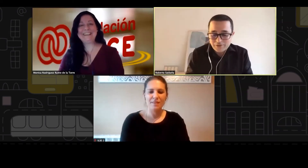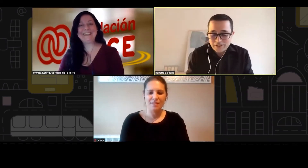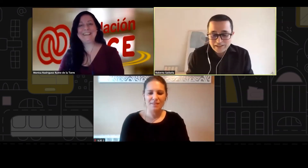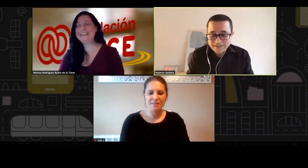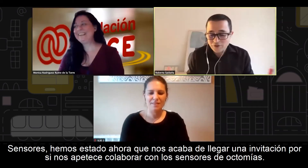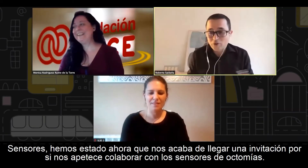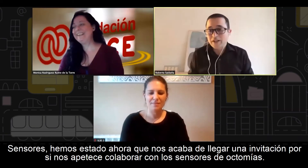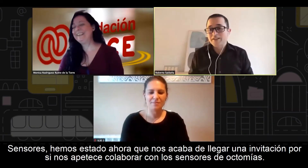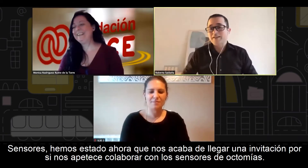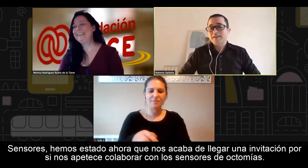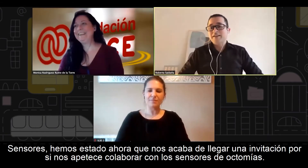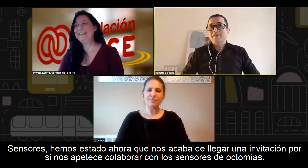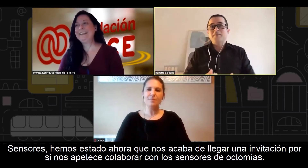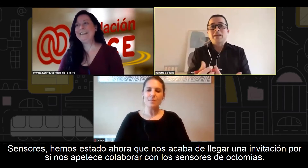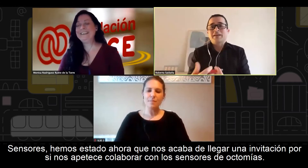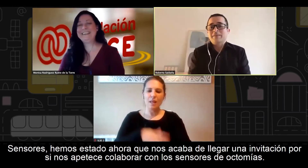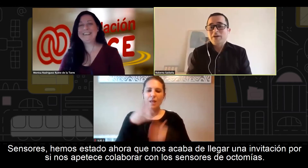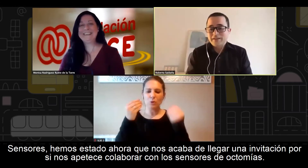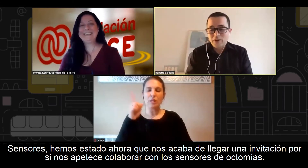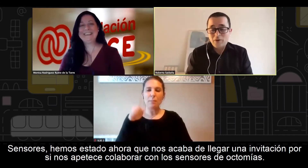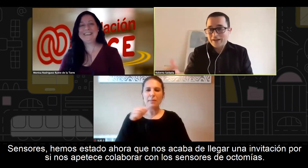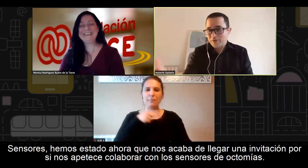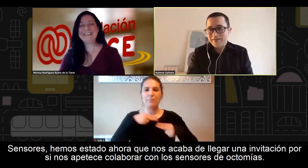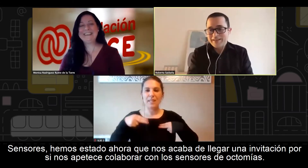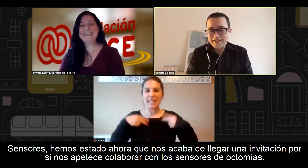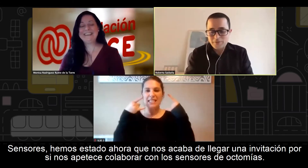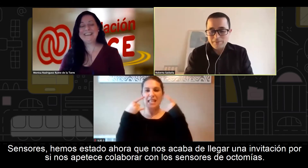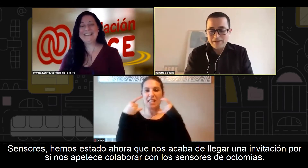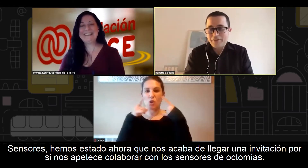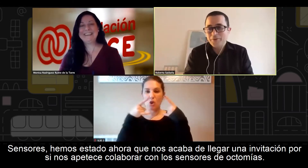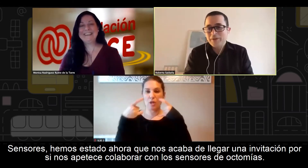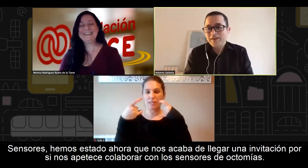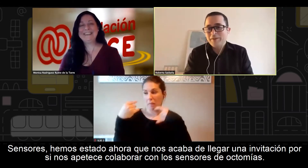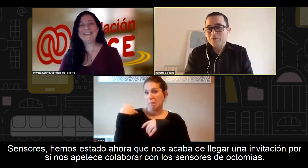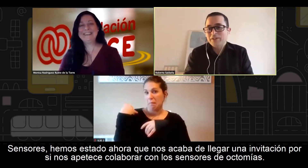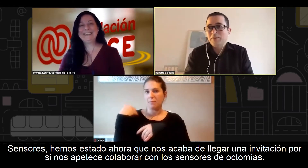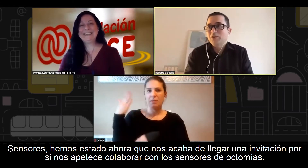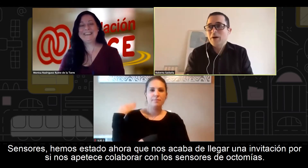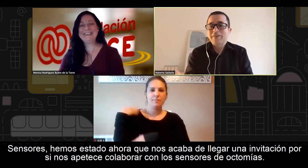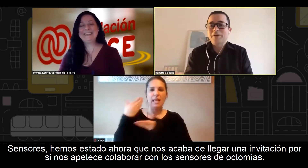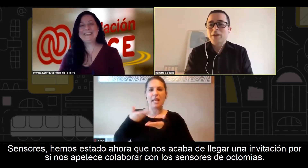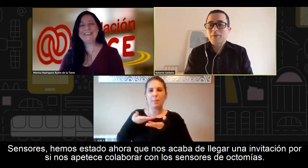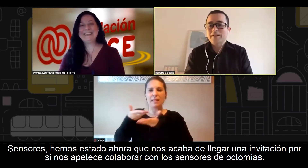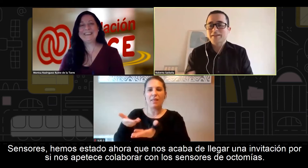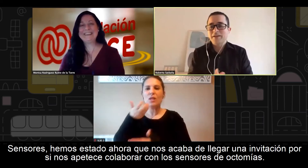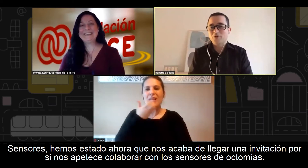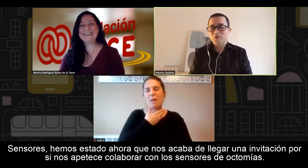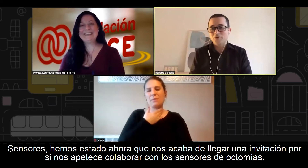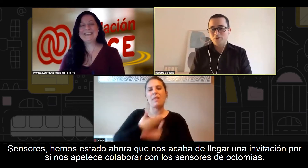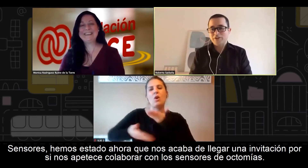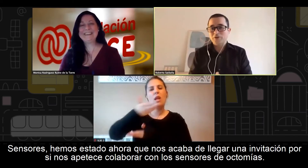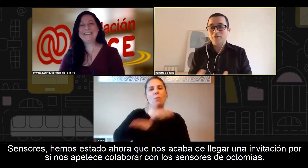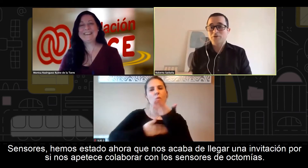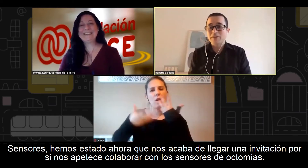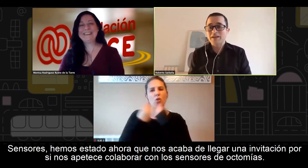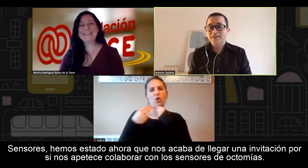no sé, sensores, hemos estado ahora que nos acaba de llegar una invitación por si, bueno, si nos apetece colaborar también con los